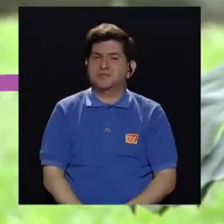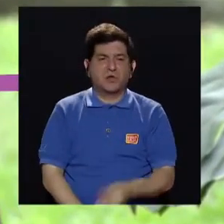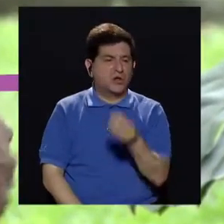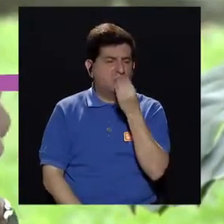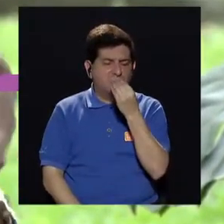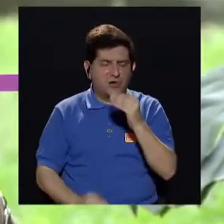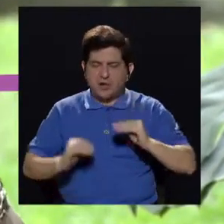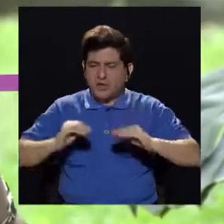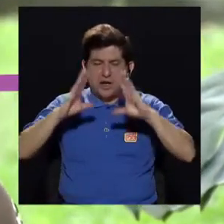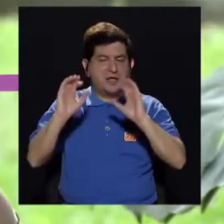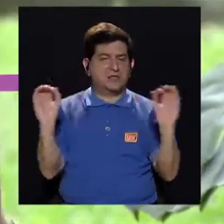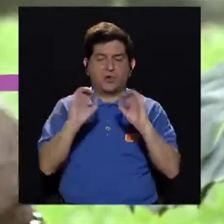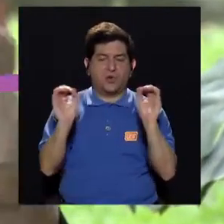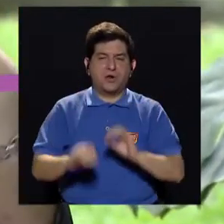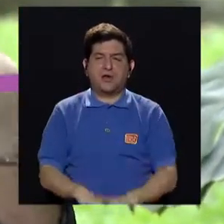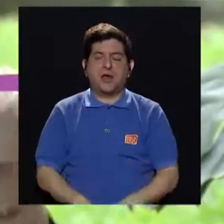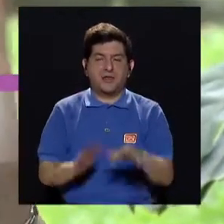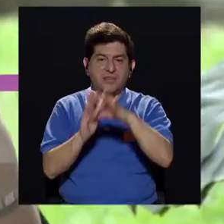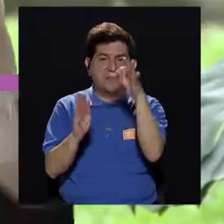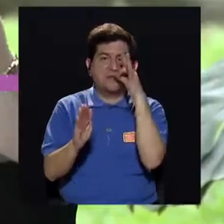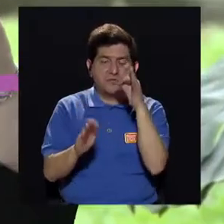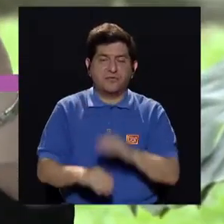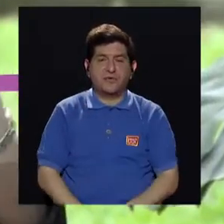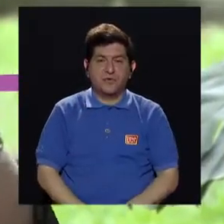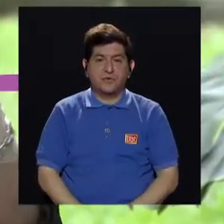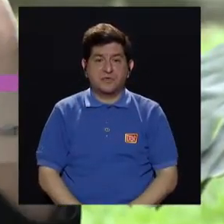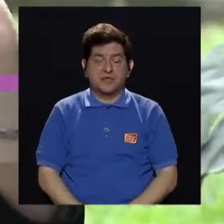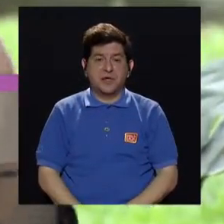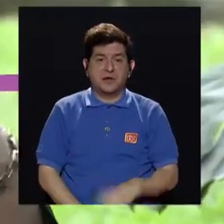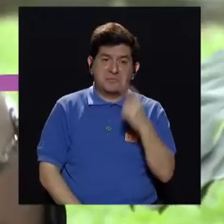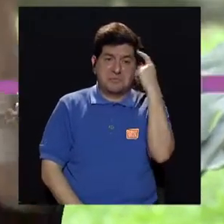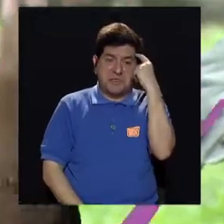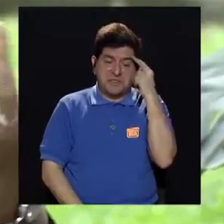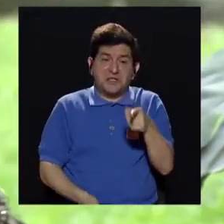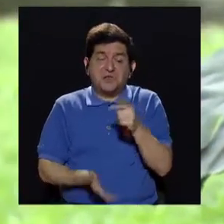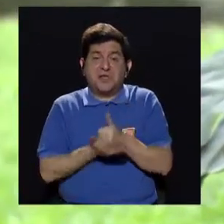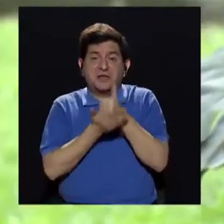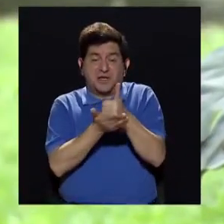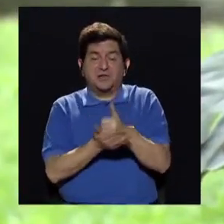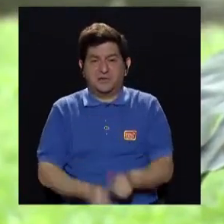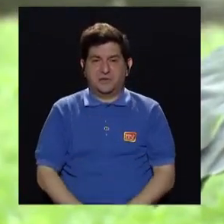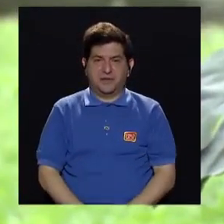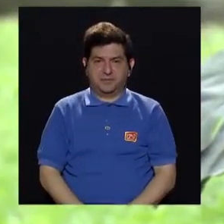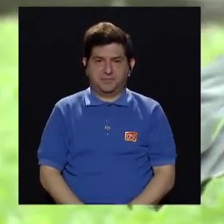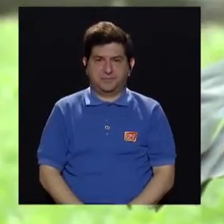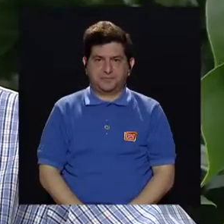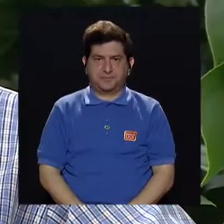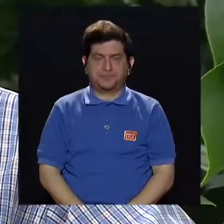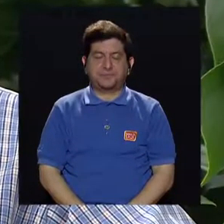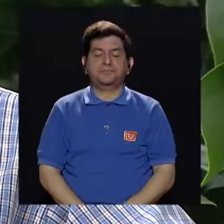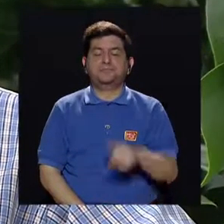o sin ninguna frutita ni nada porque para quemar o me va a ayudar. Quisiera hablar de esto. ¿Sí? No.